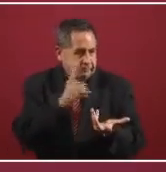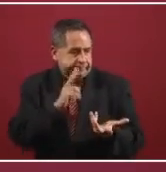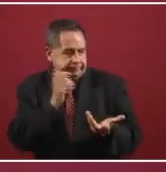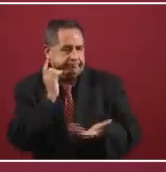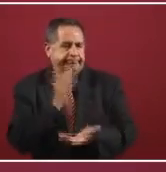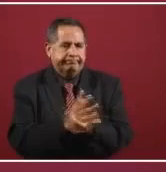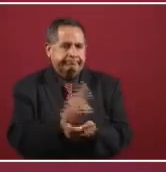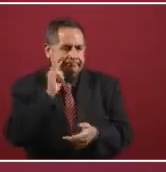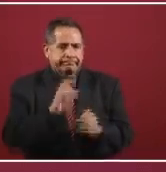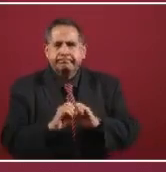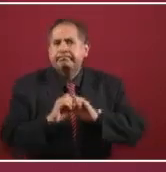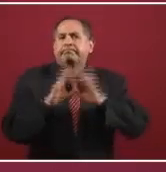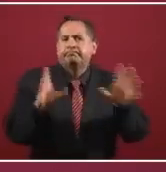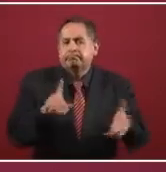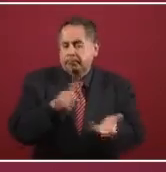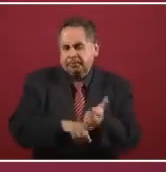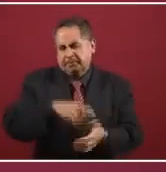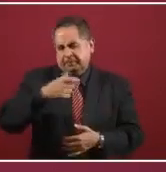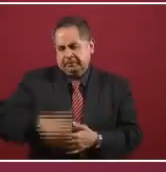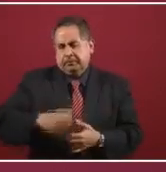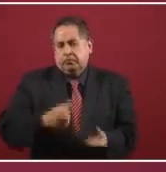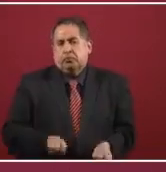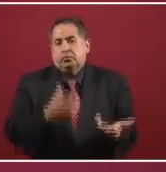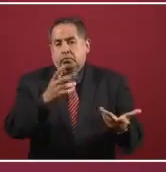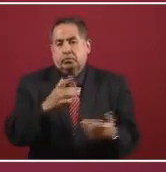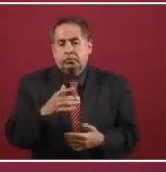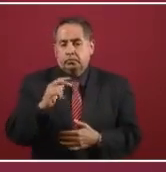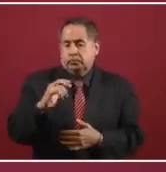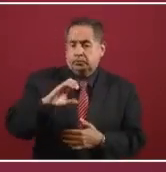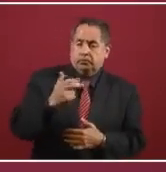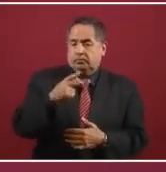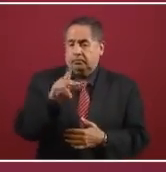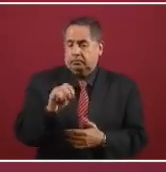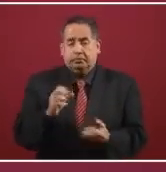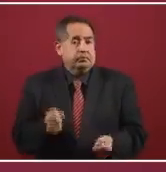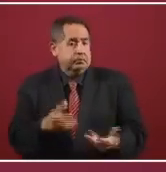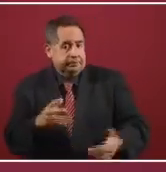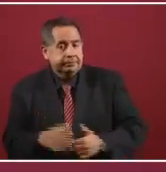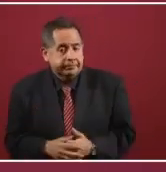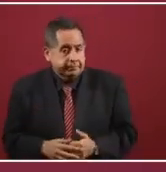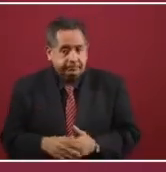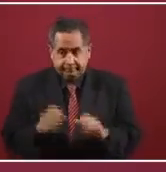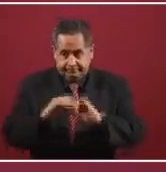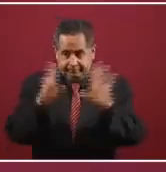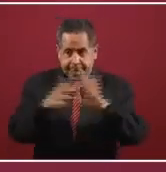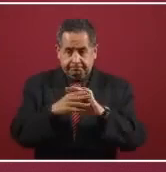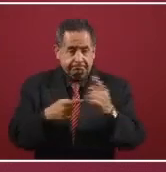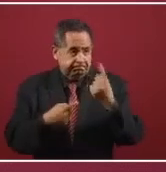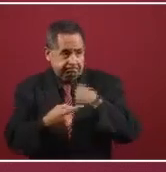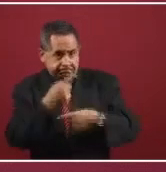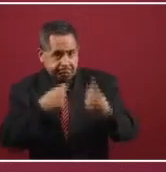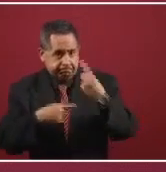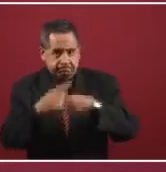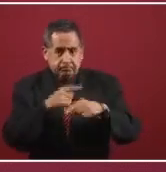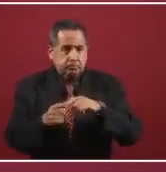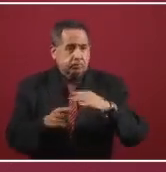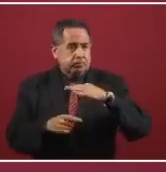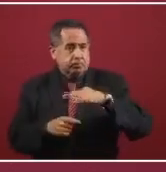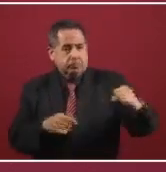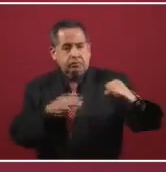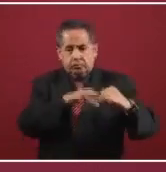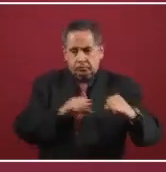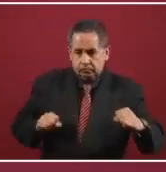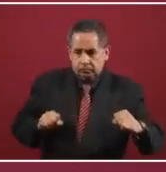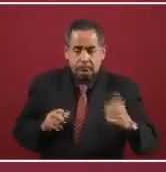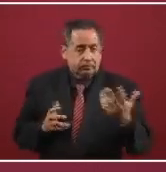grupo binacional. Evidentemente, como va a ser una tarea conjunta, vamos a tener que llegar a una negociación al final en la recuperación de los activos.